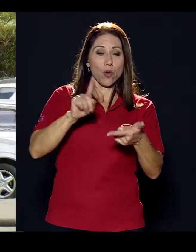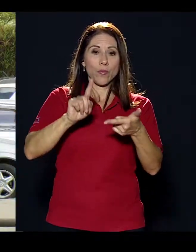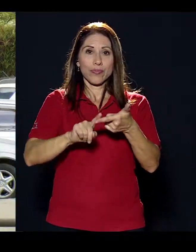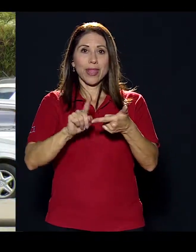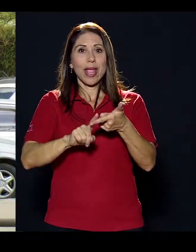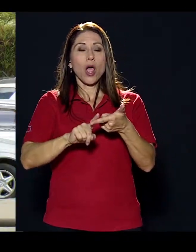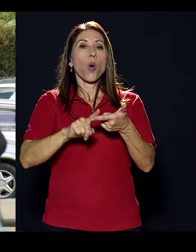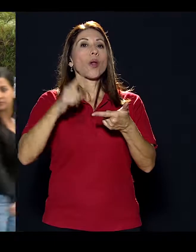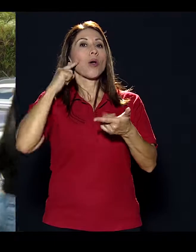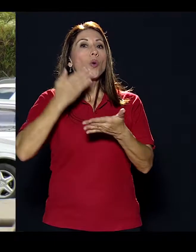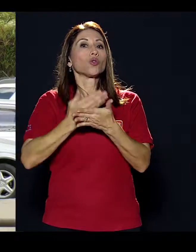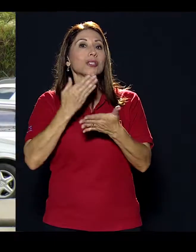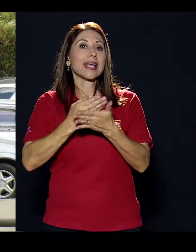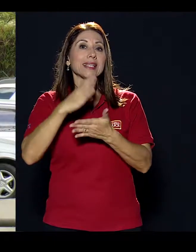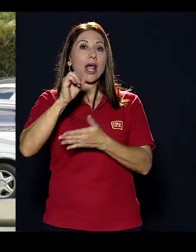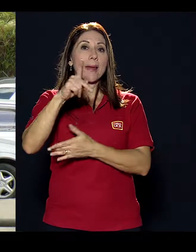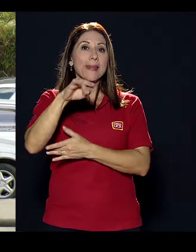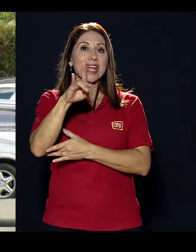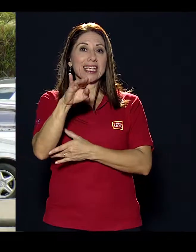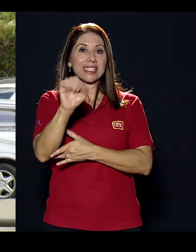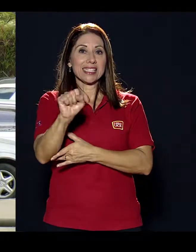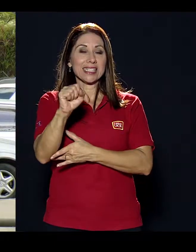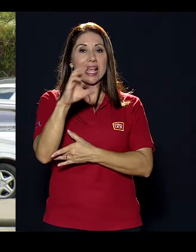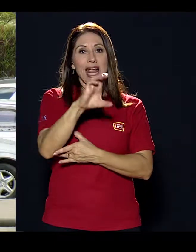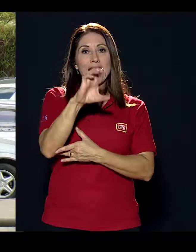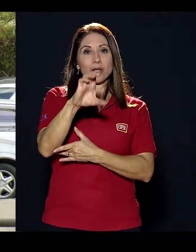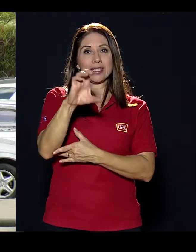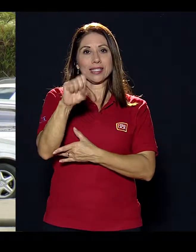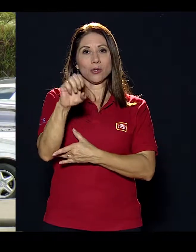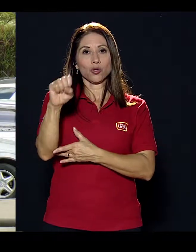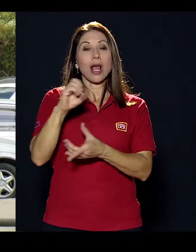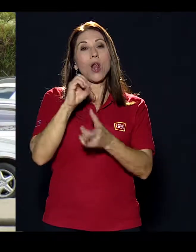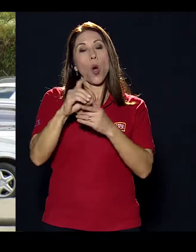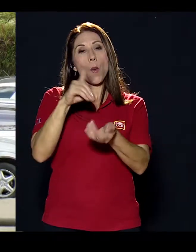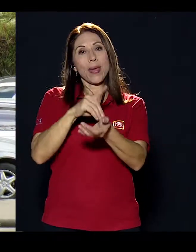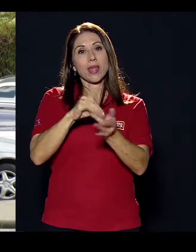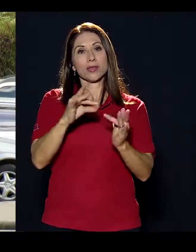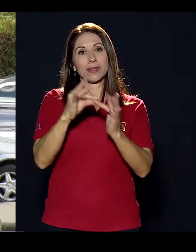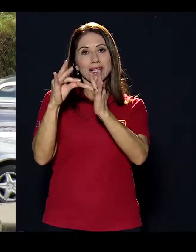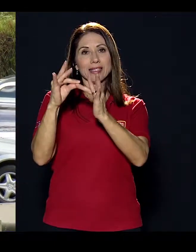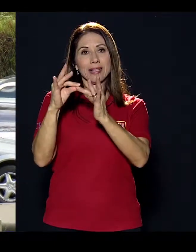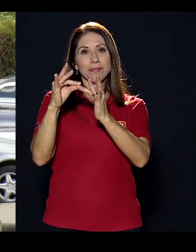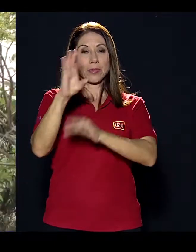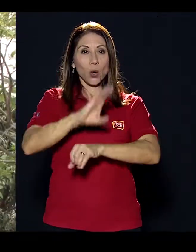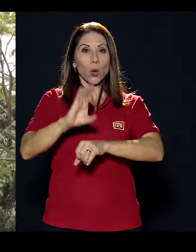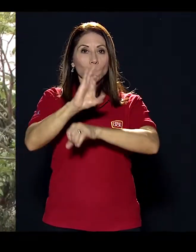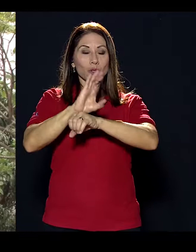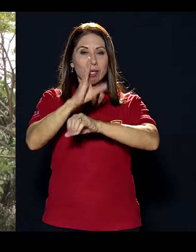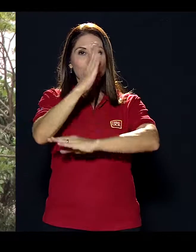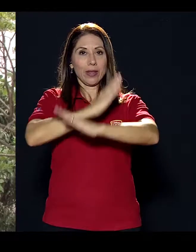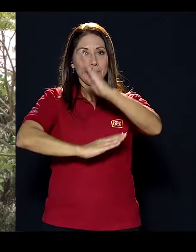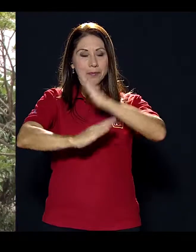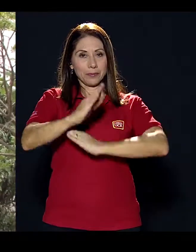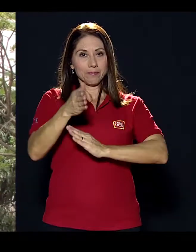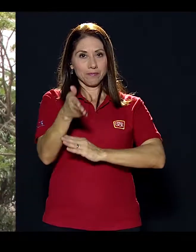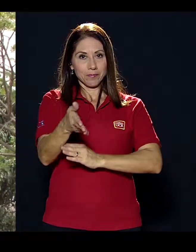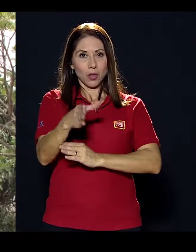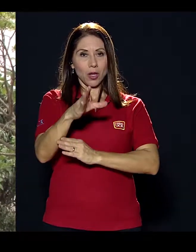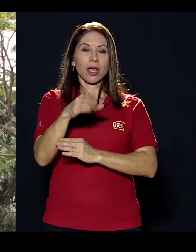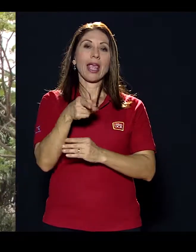constancia o epicrisis emitida por la Caja de Seguro Social o por un médico especialista. El Consejo Nacional de Personas con